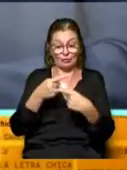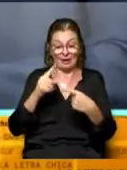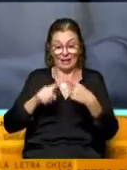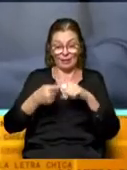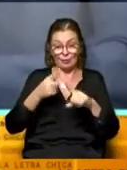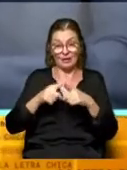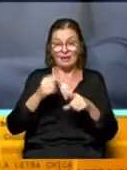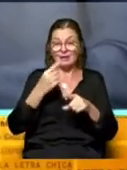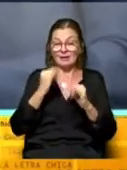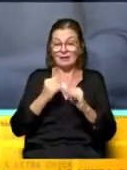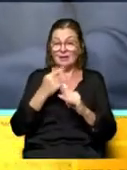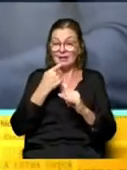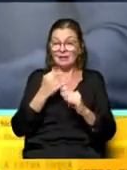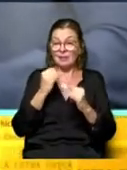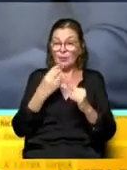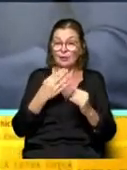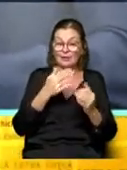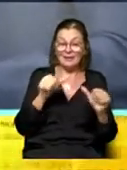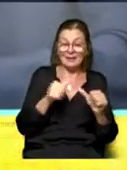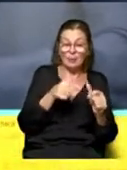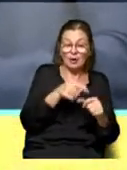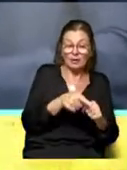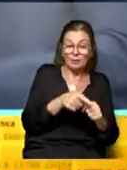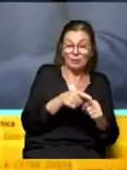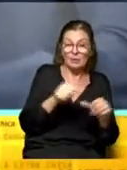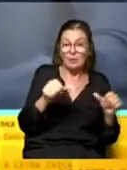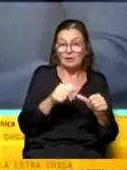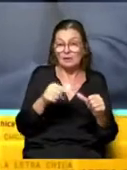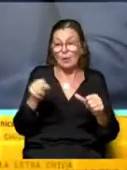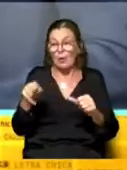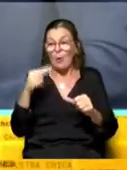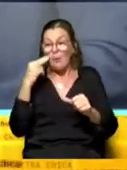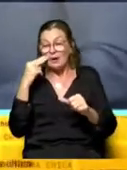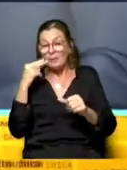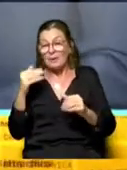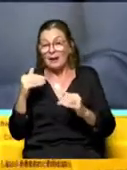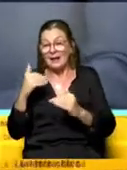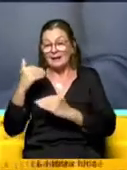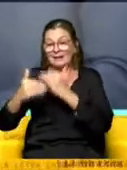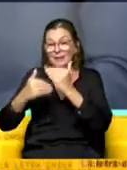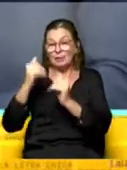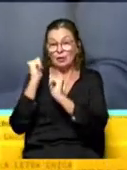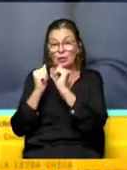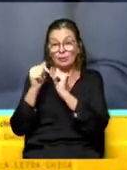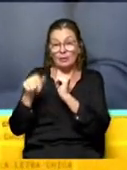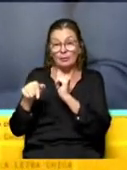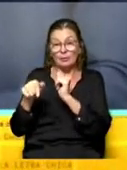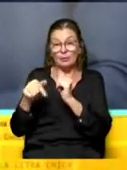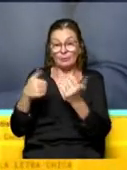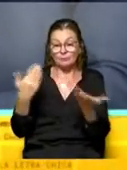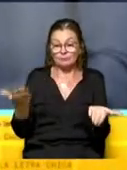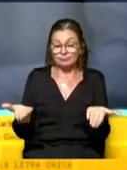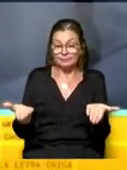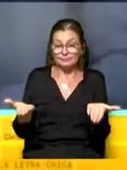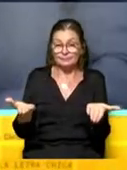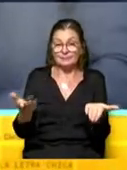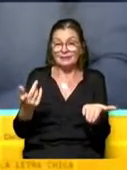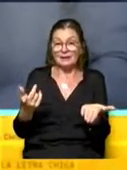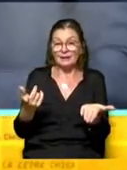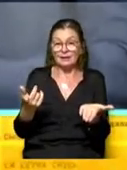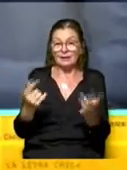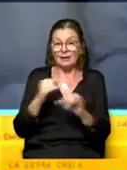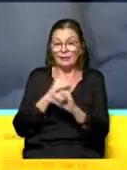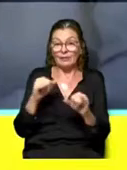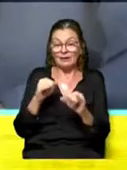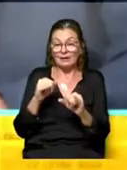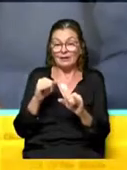se dice, bueno, pero esto, si hacemos esto, estamos generando un perjuicio para el crecimiento económico, como si eso fuera el 2 de la muestra que yo pongo arriba de la mesa y se termina el partido.